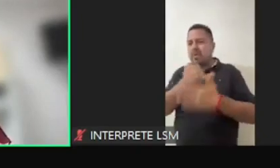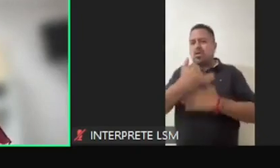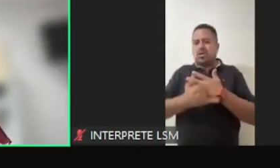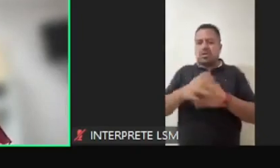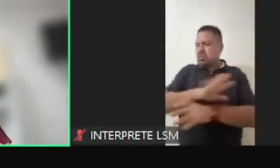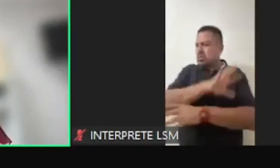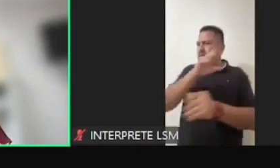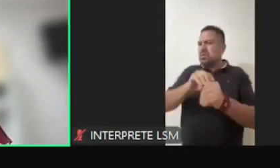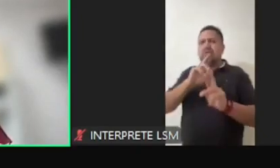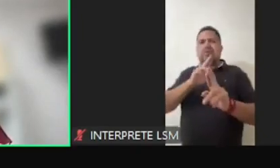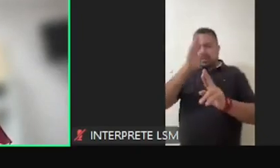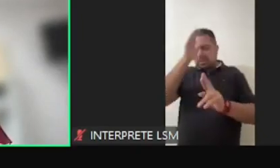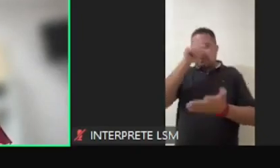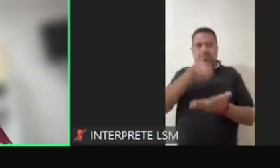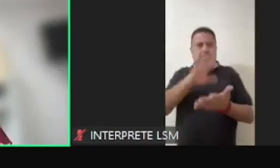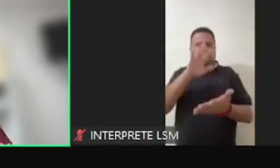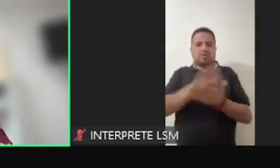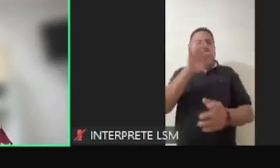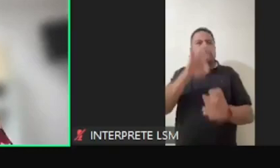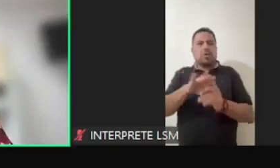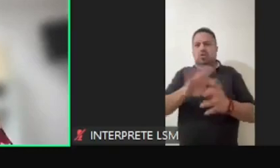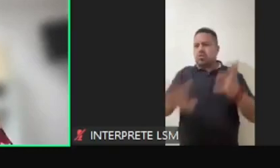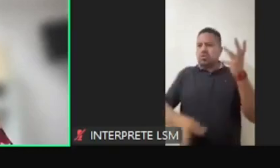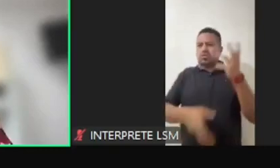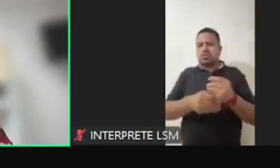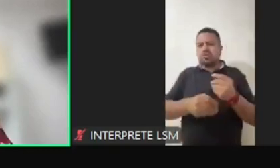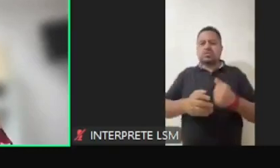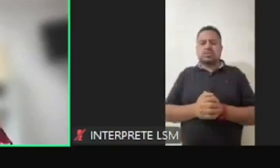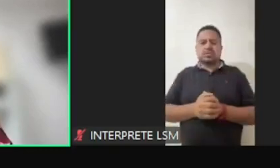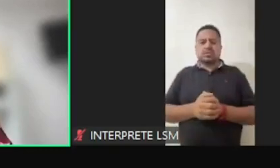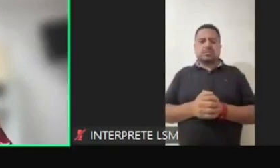de resolución fueron aprobados por unidad de